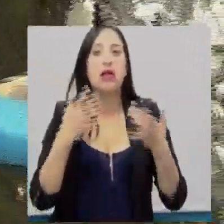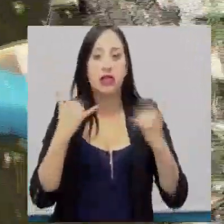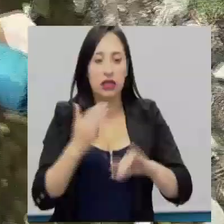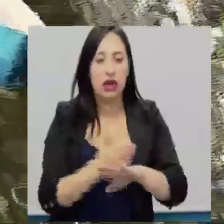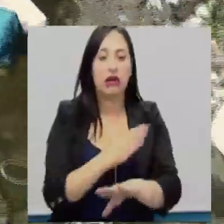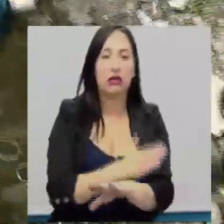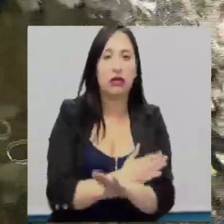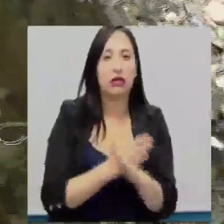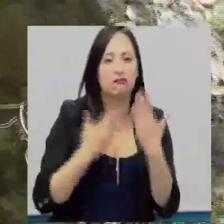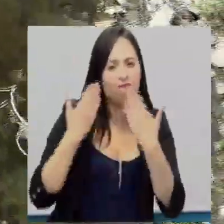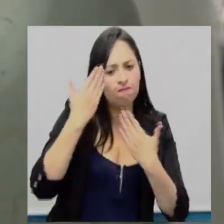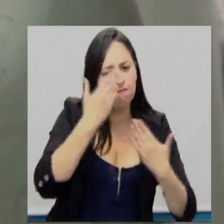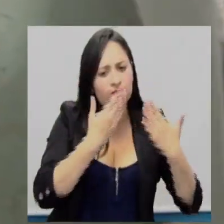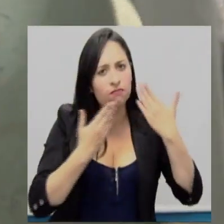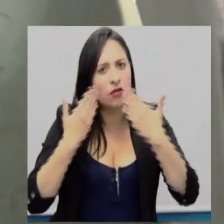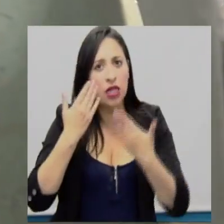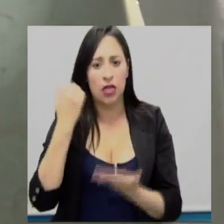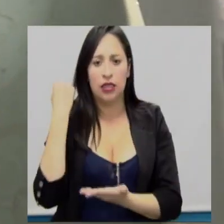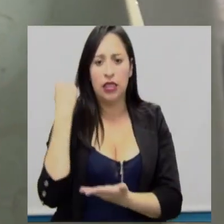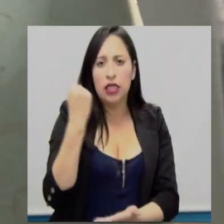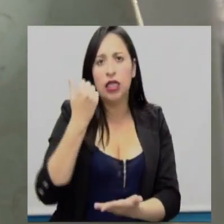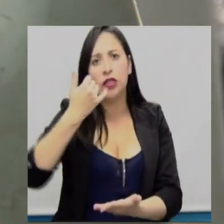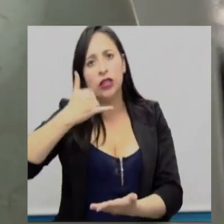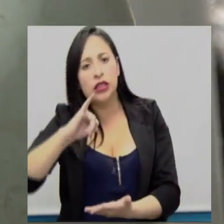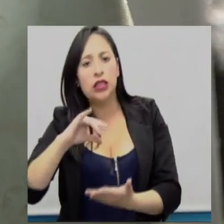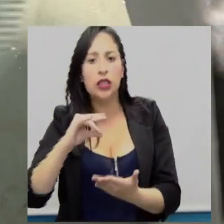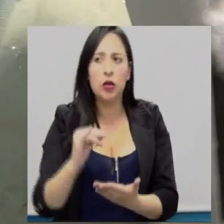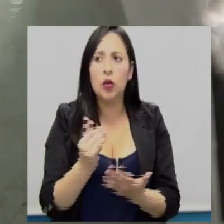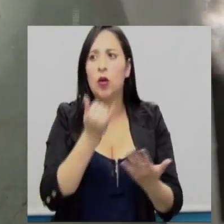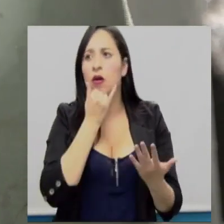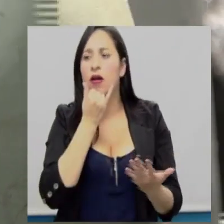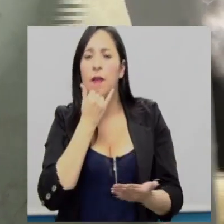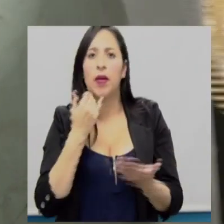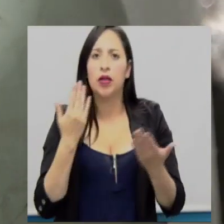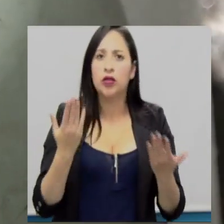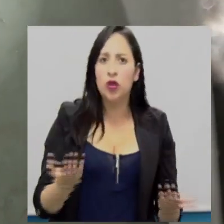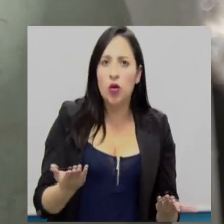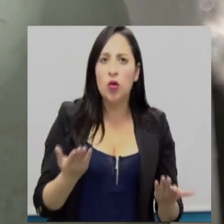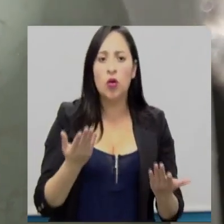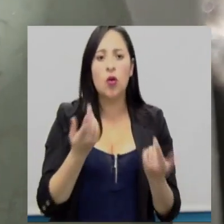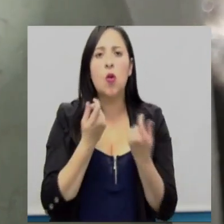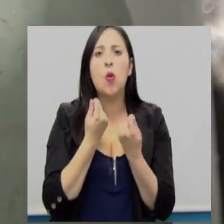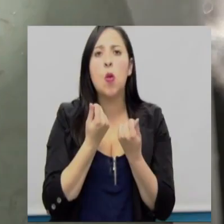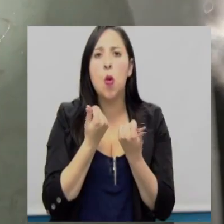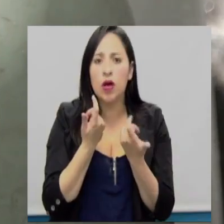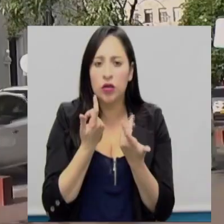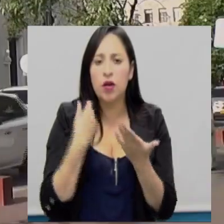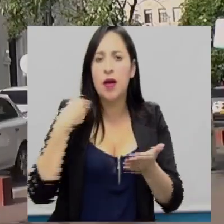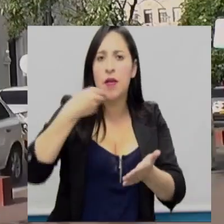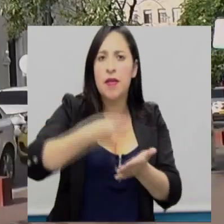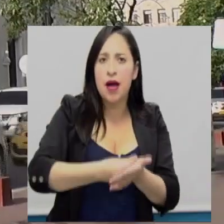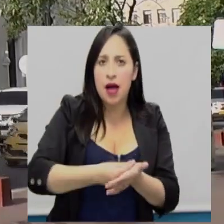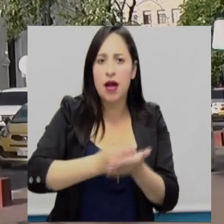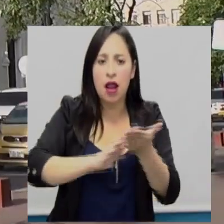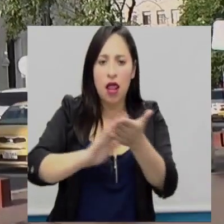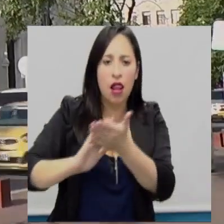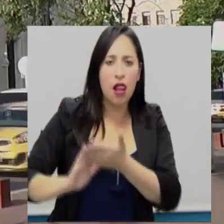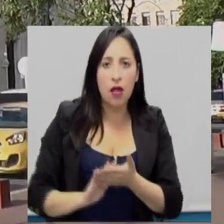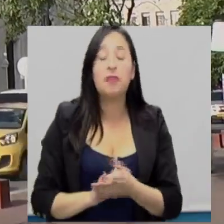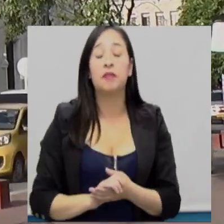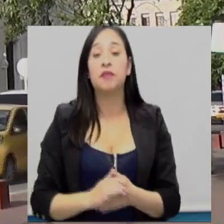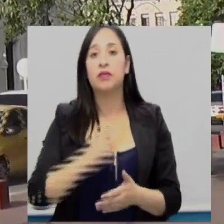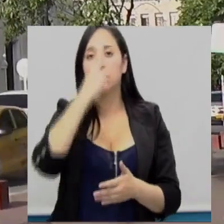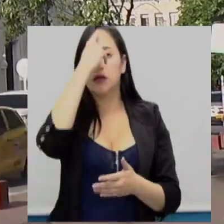estudios sobre los cuales se van a invertir esos recursos, la cuantificación de esos estudios. En Santa Marta,